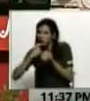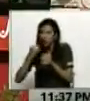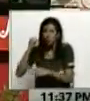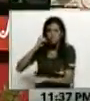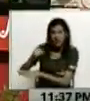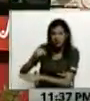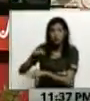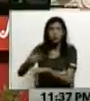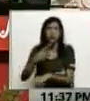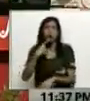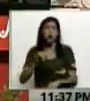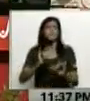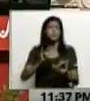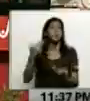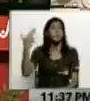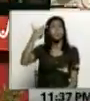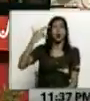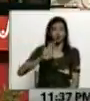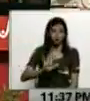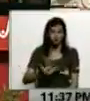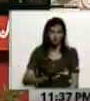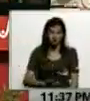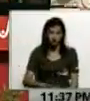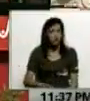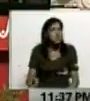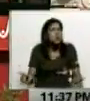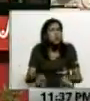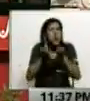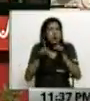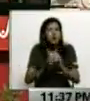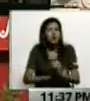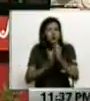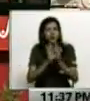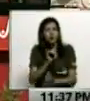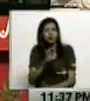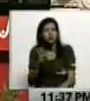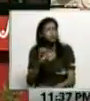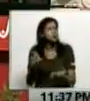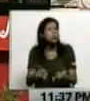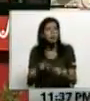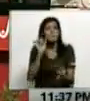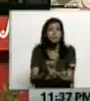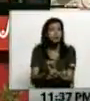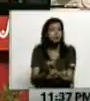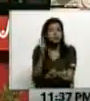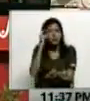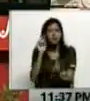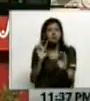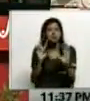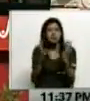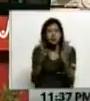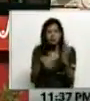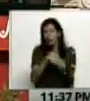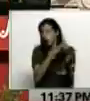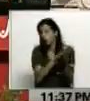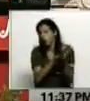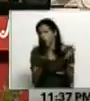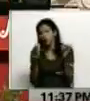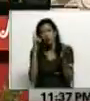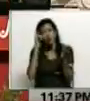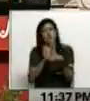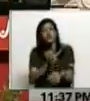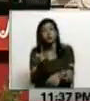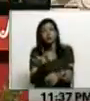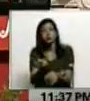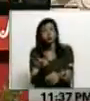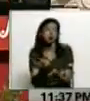Fabricio tal cual tal cual lo tuvieron los 17 verdad 17